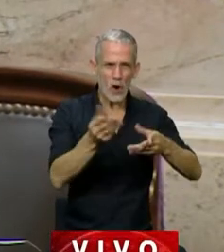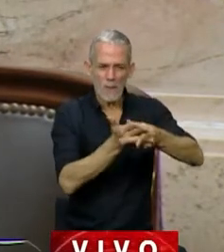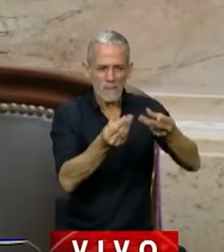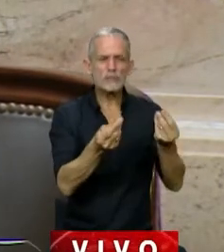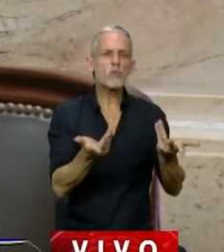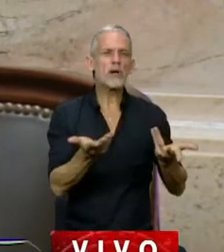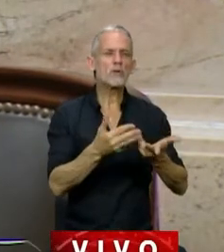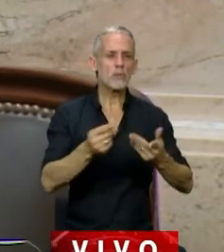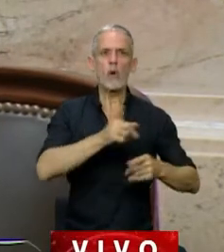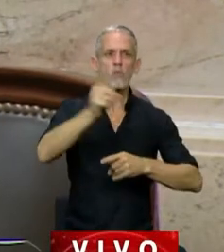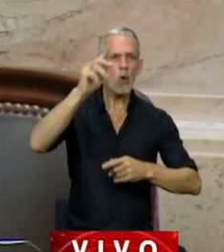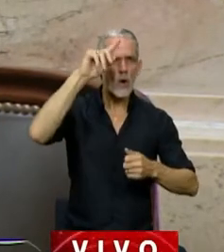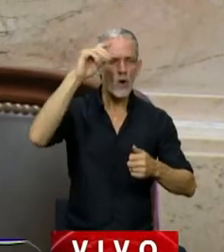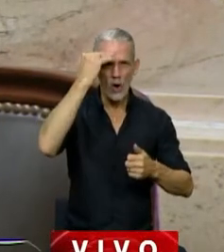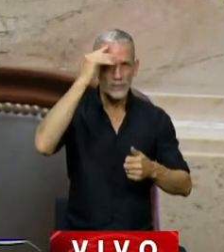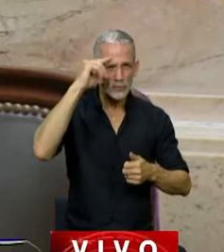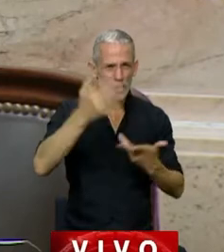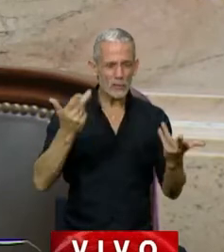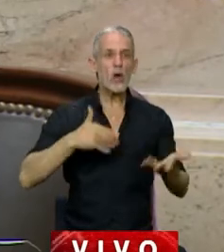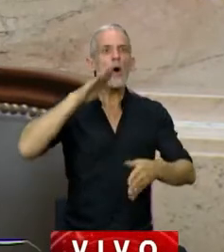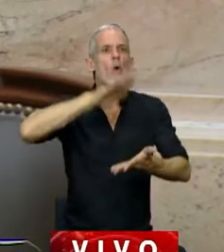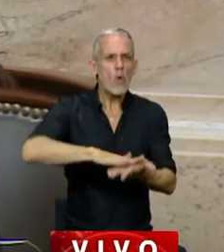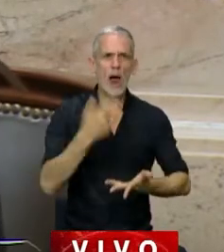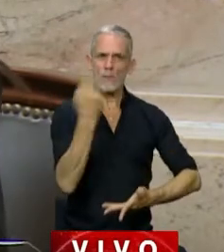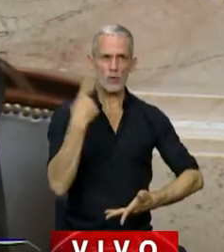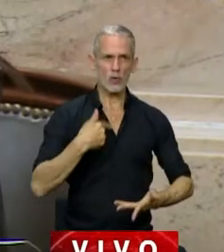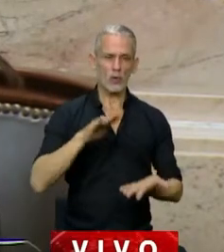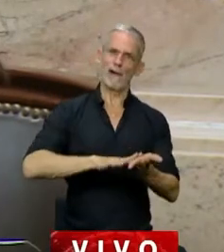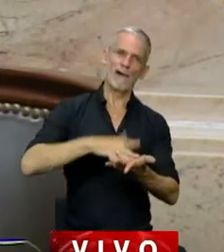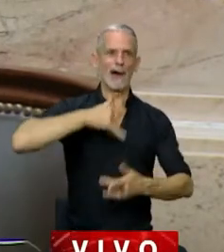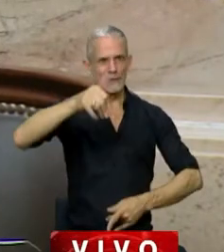Doble ataque a la Constitución que juramos todos defender.